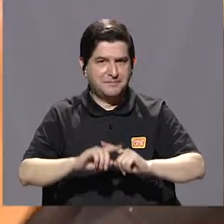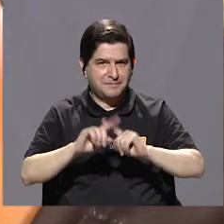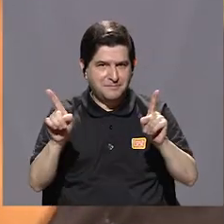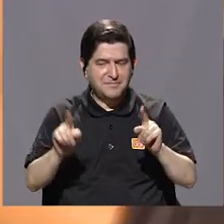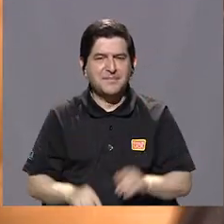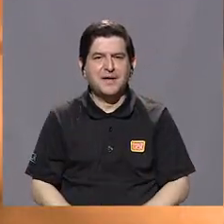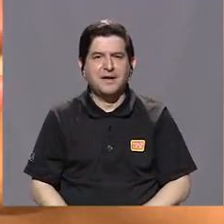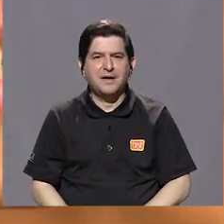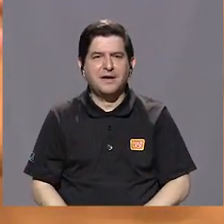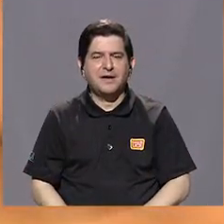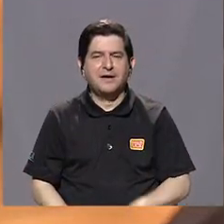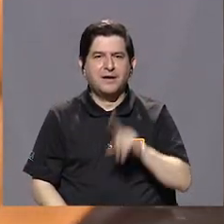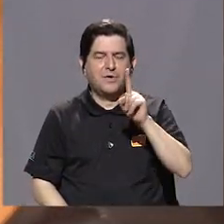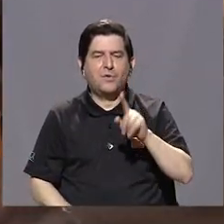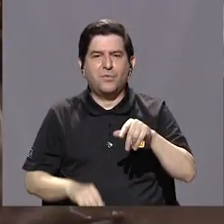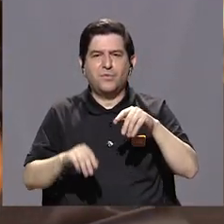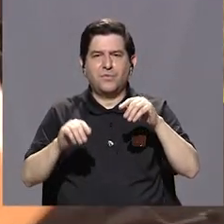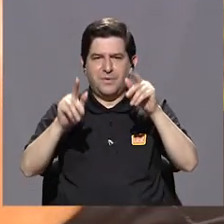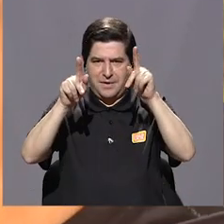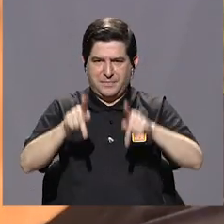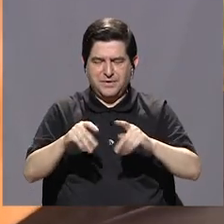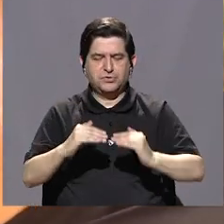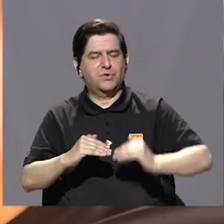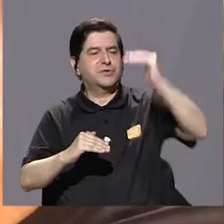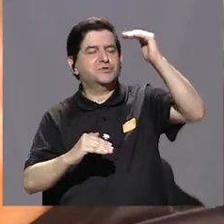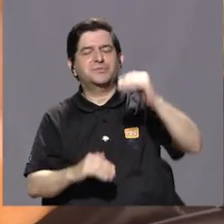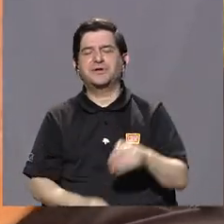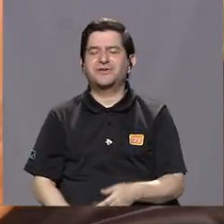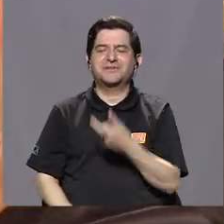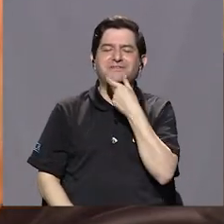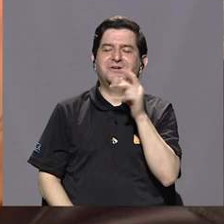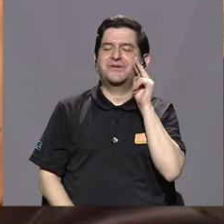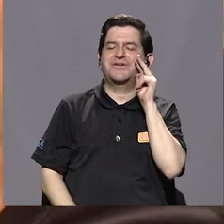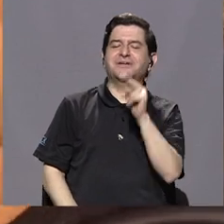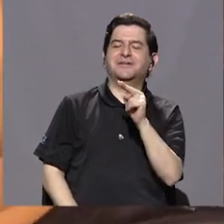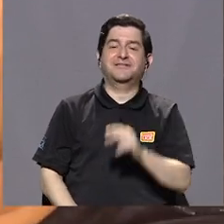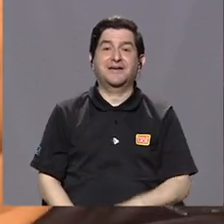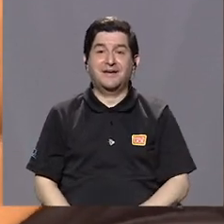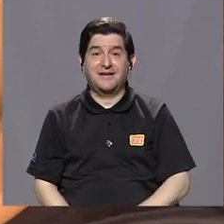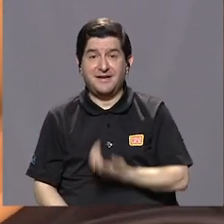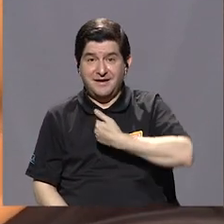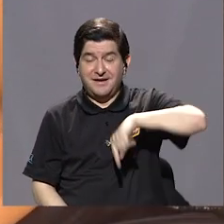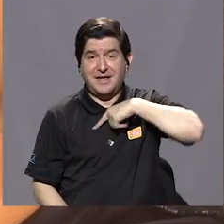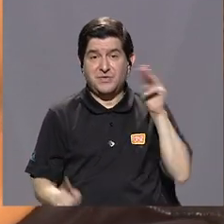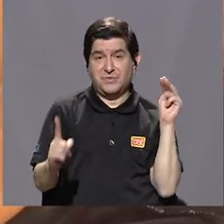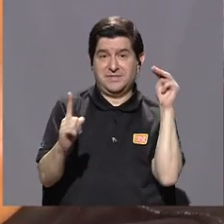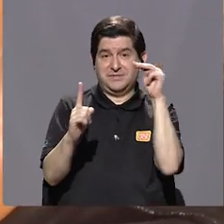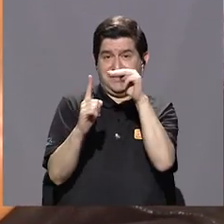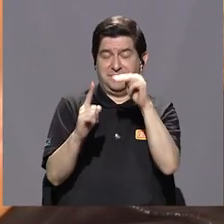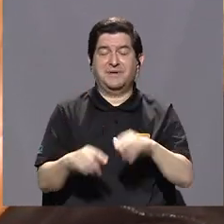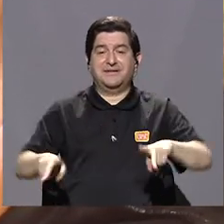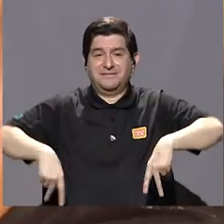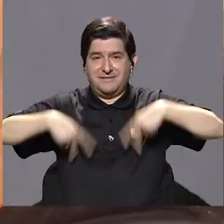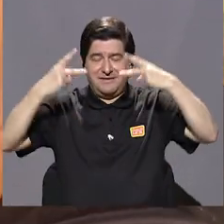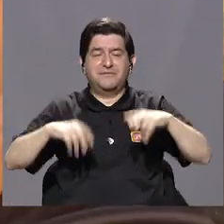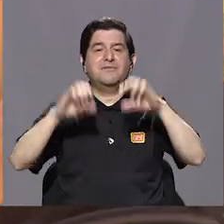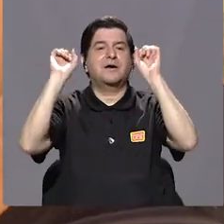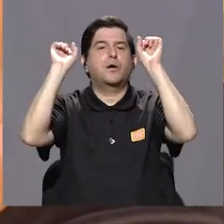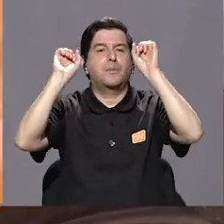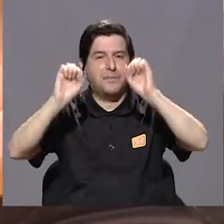hay alguien mucho más grande que está sonriendo gracias a ella. Y esa es al final nuestra misión en esta vida, poder